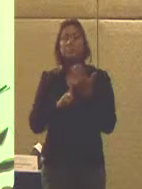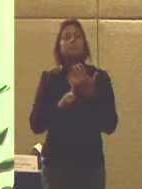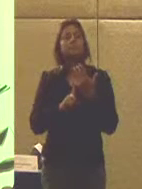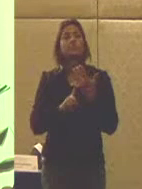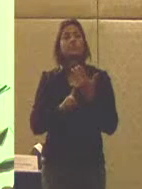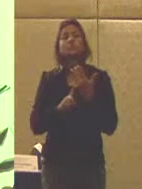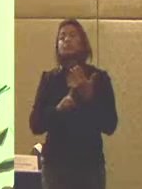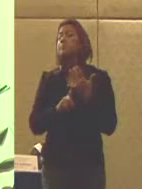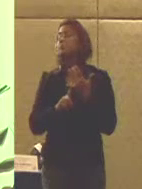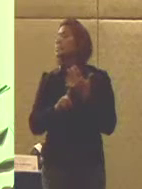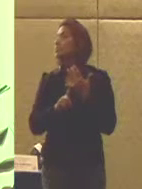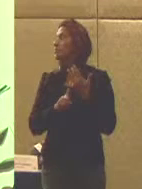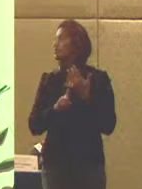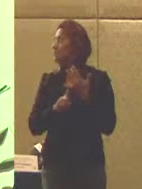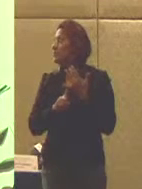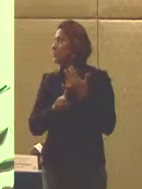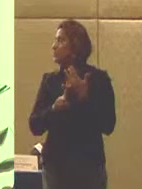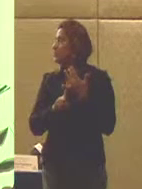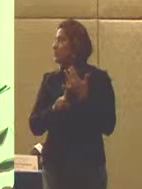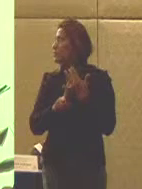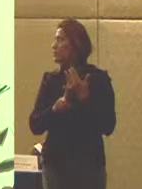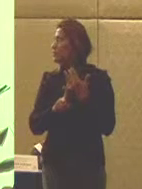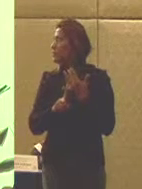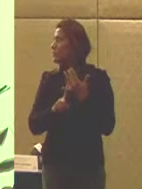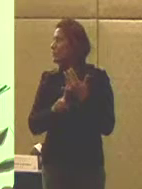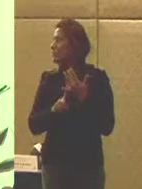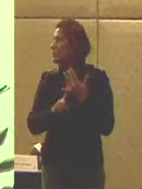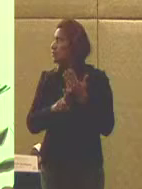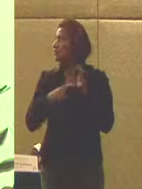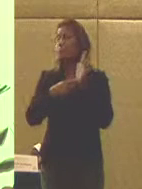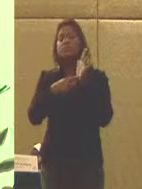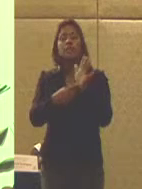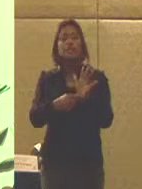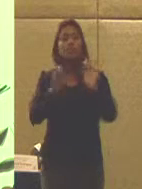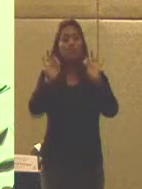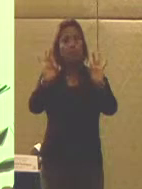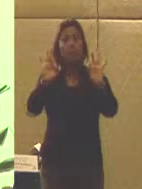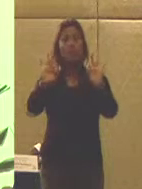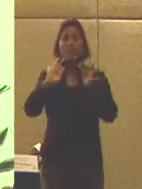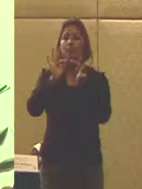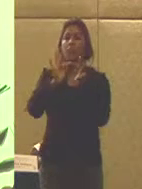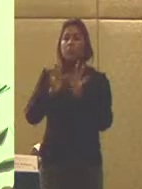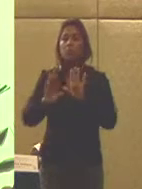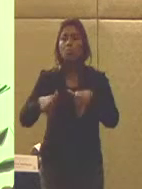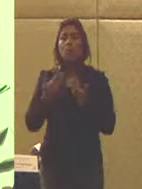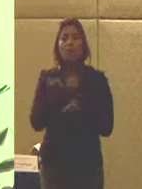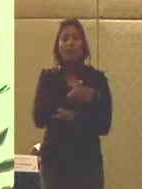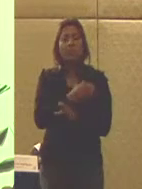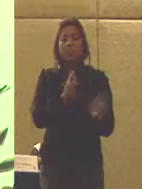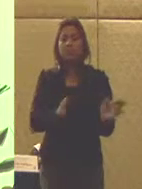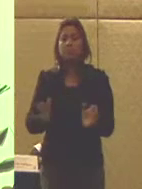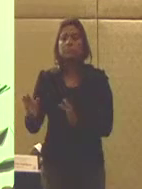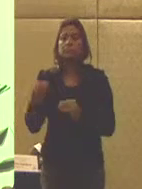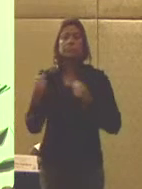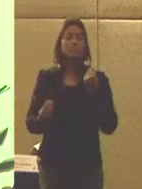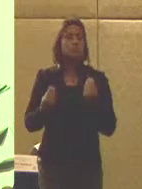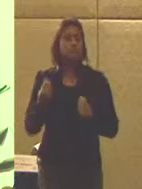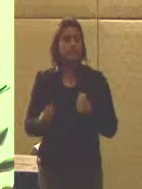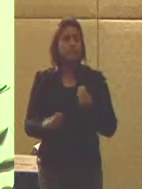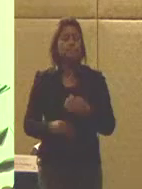esta sesión han sido la identificación de buenas prácticas y de lecciones aprendidas en los procesos de